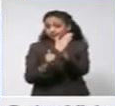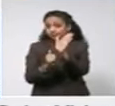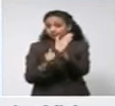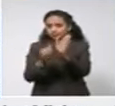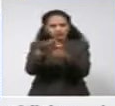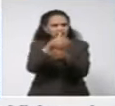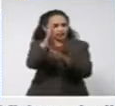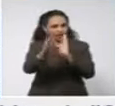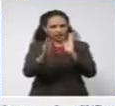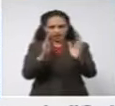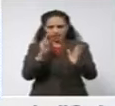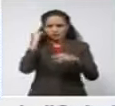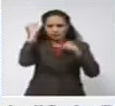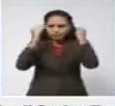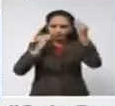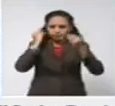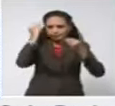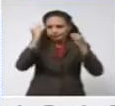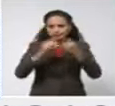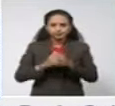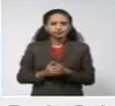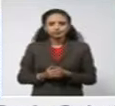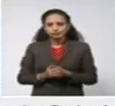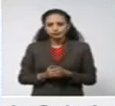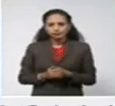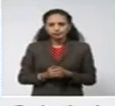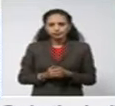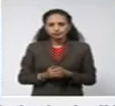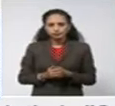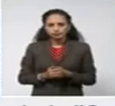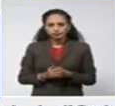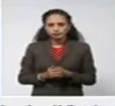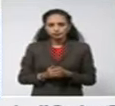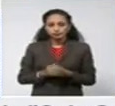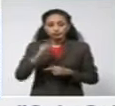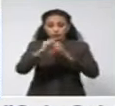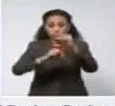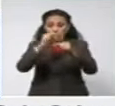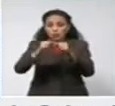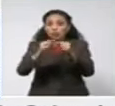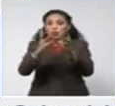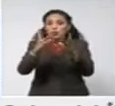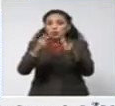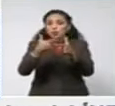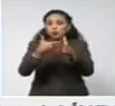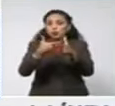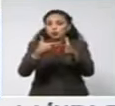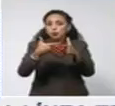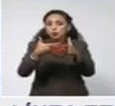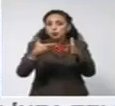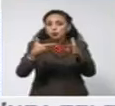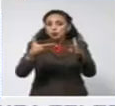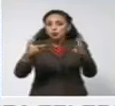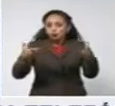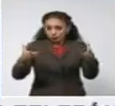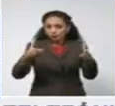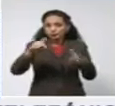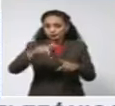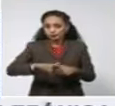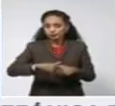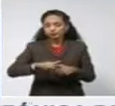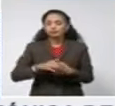pues se va incrementando el número de casos que se confirman. Las Américas